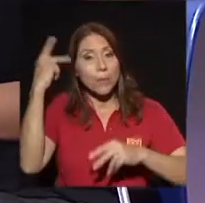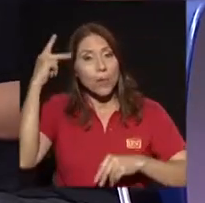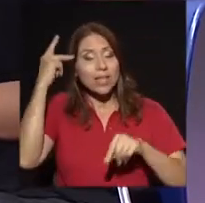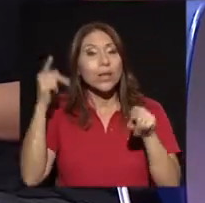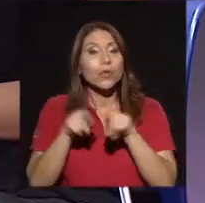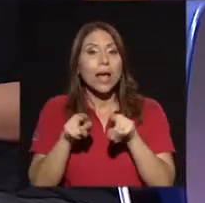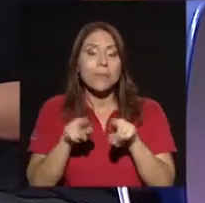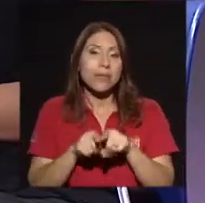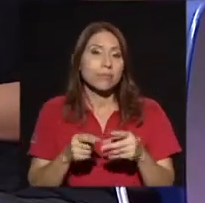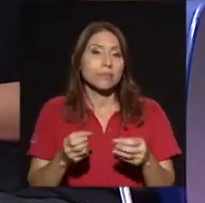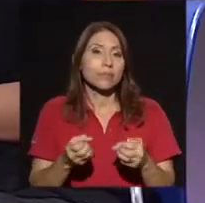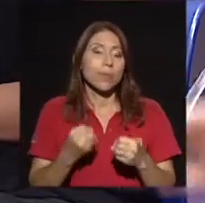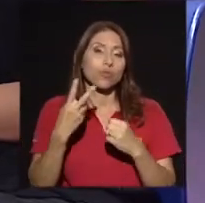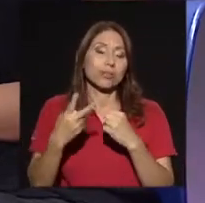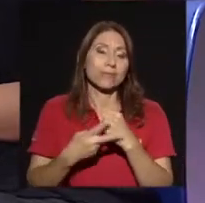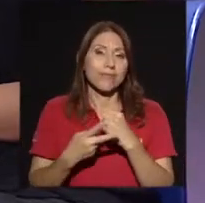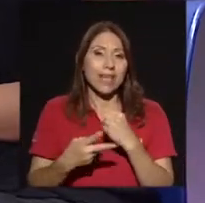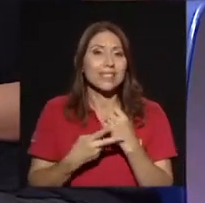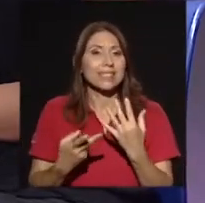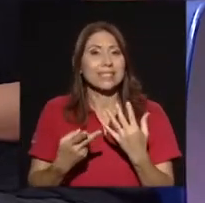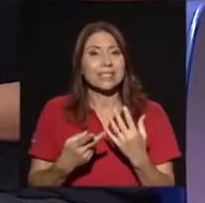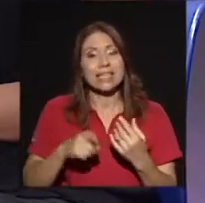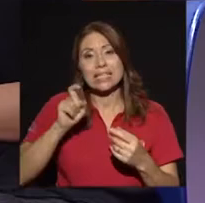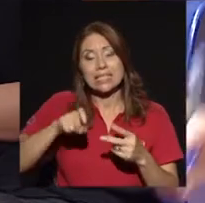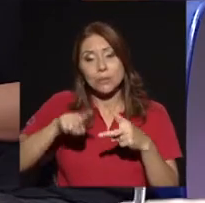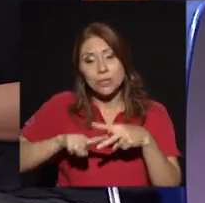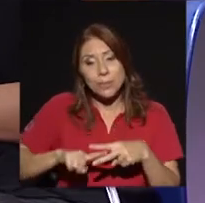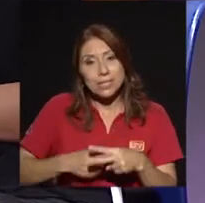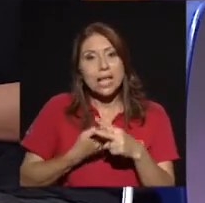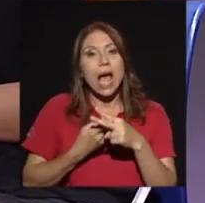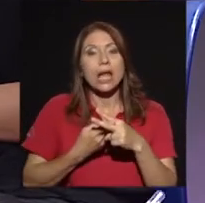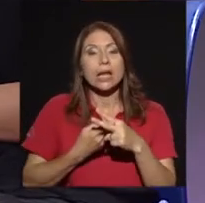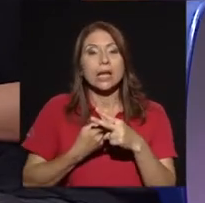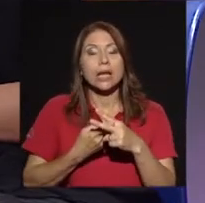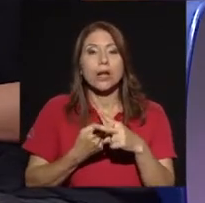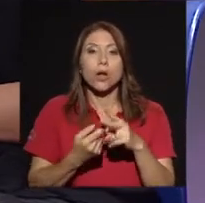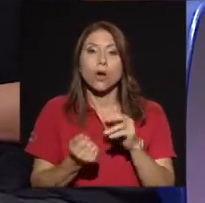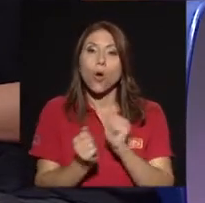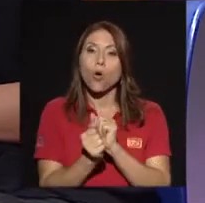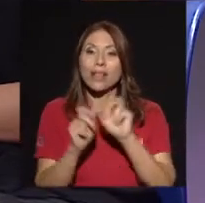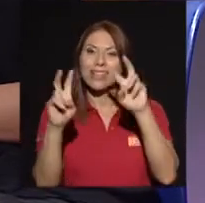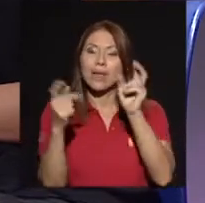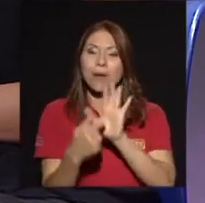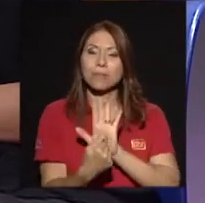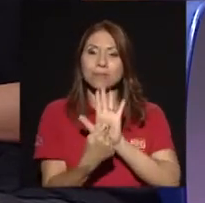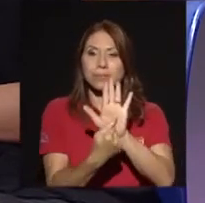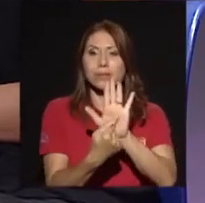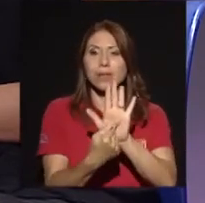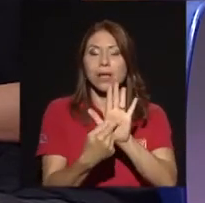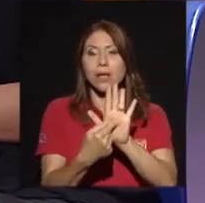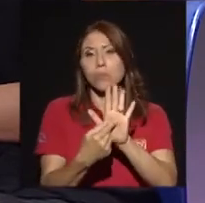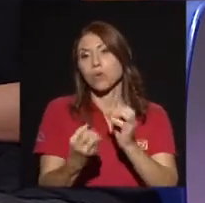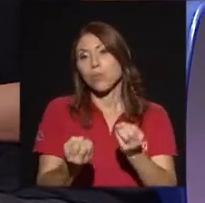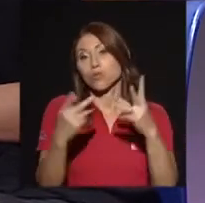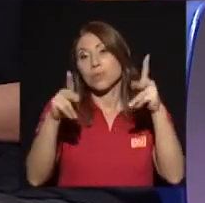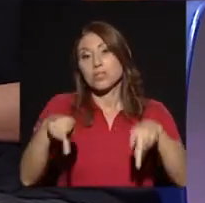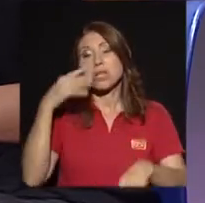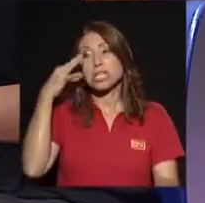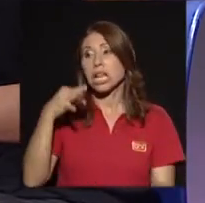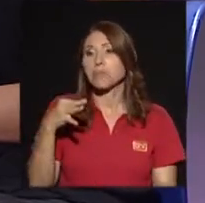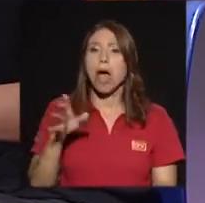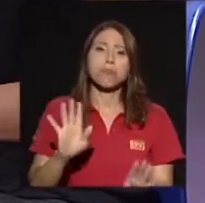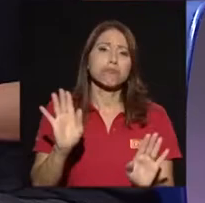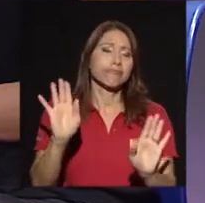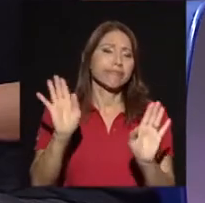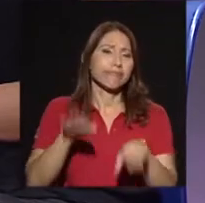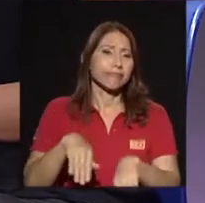ahí muchas veces ha tocado empezar a visibilizar el tema porque muchas personas todavía consideran que no, que todo está